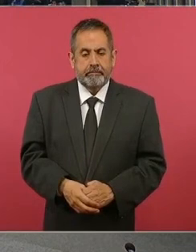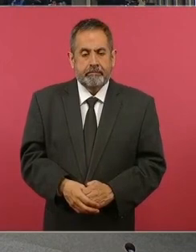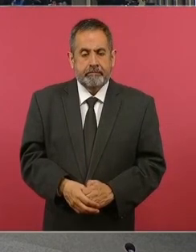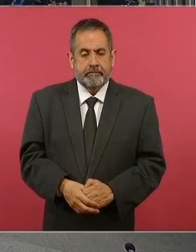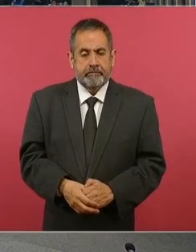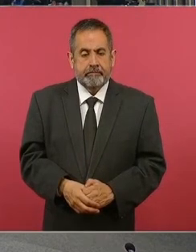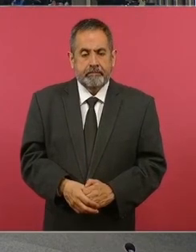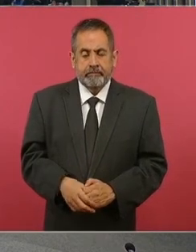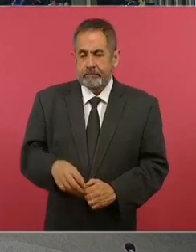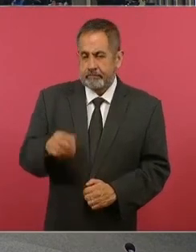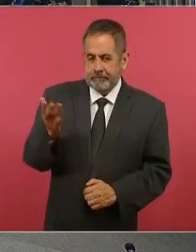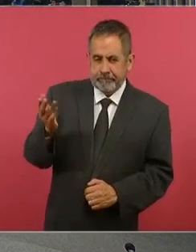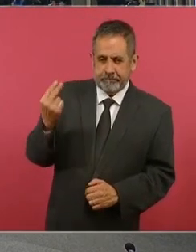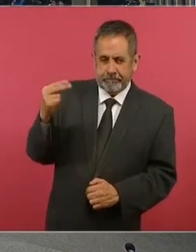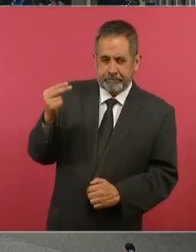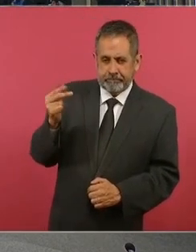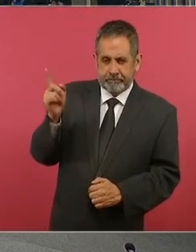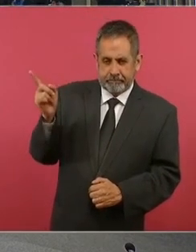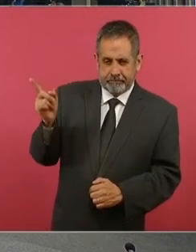Vanessa Romero